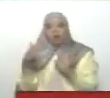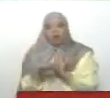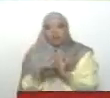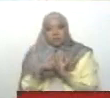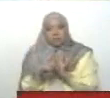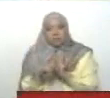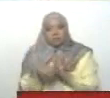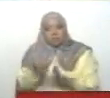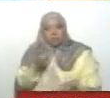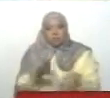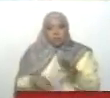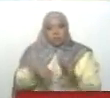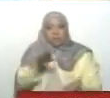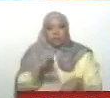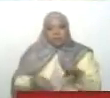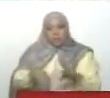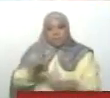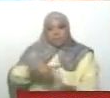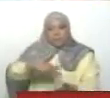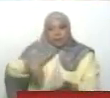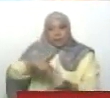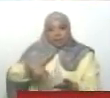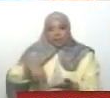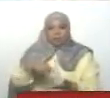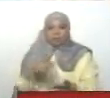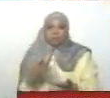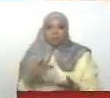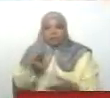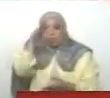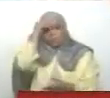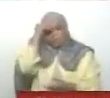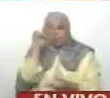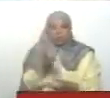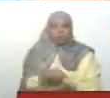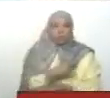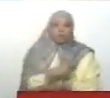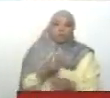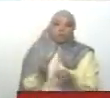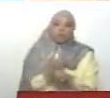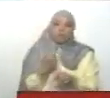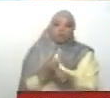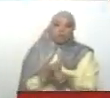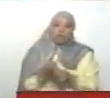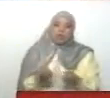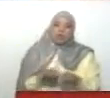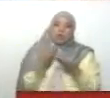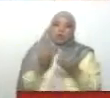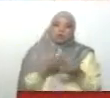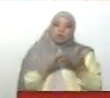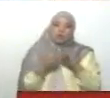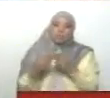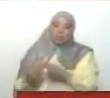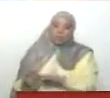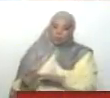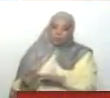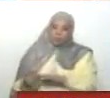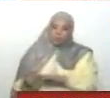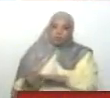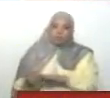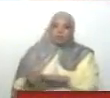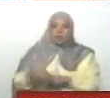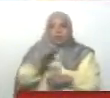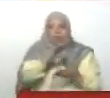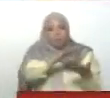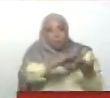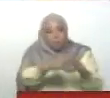liceos, tocando parranda, bailando tambor. Que la aprendan en la universidad, que la aprendan en el consejo comunal, que se multipliquen por